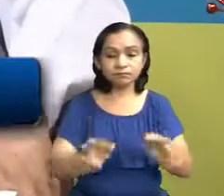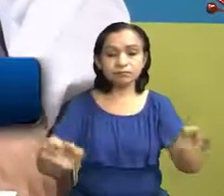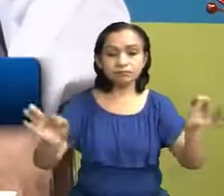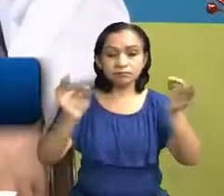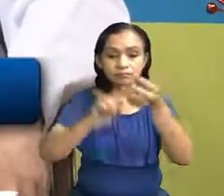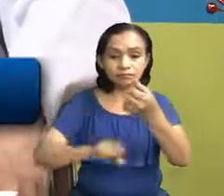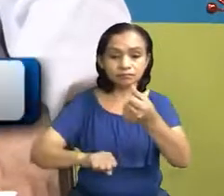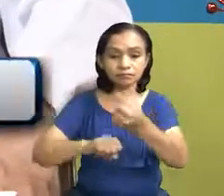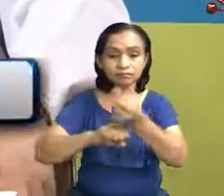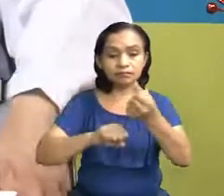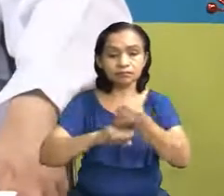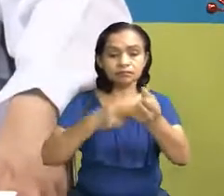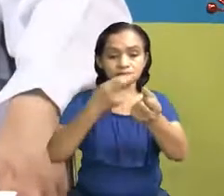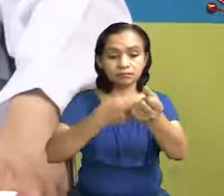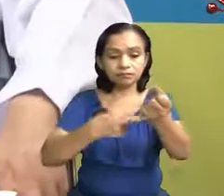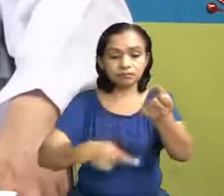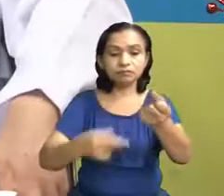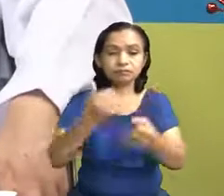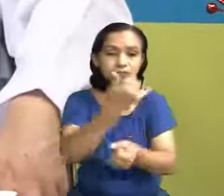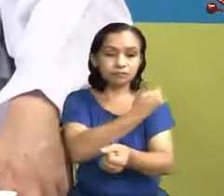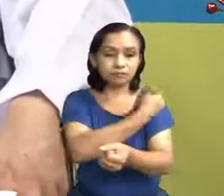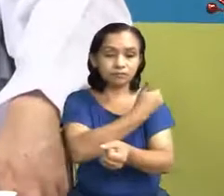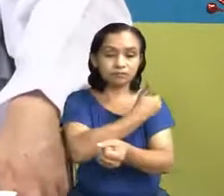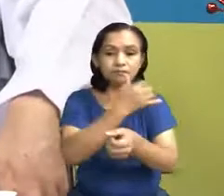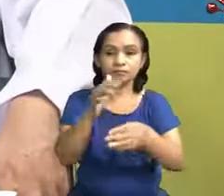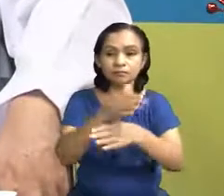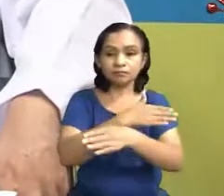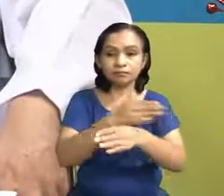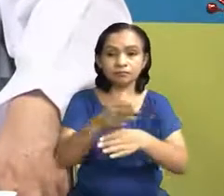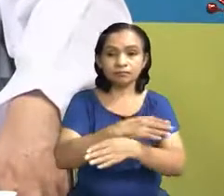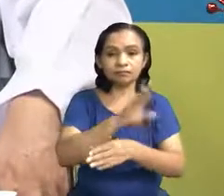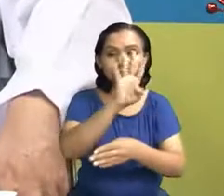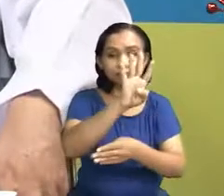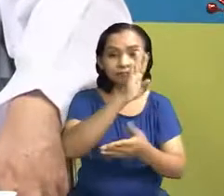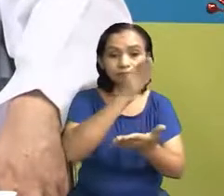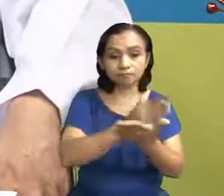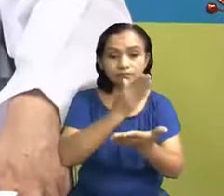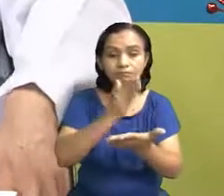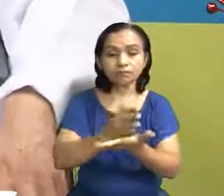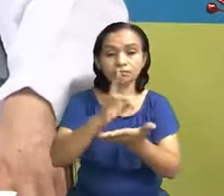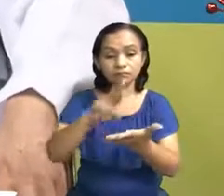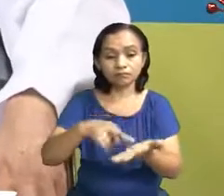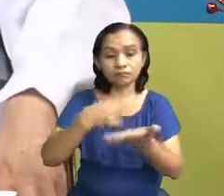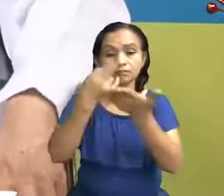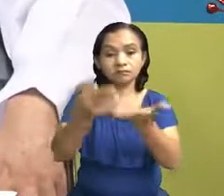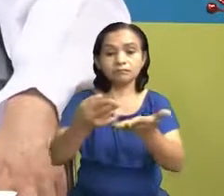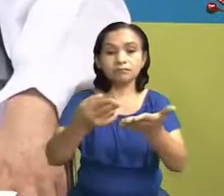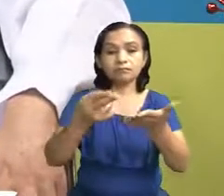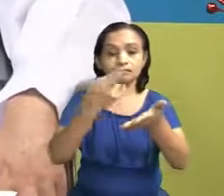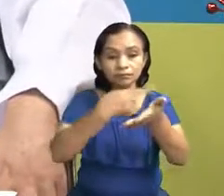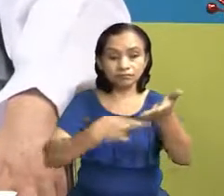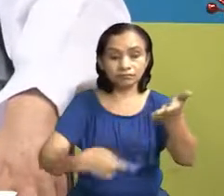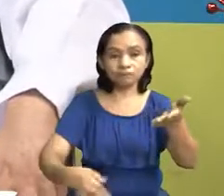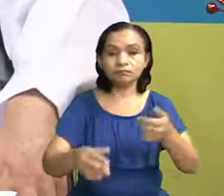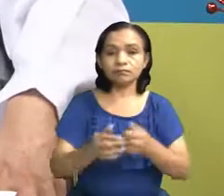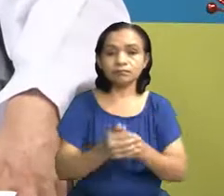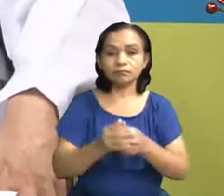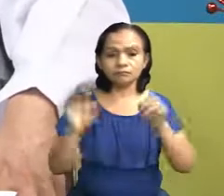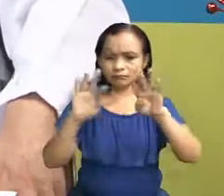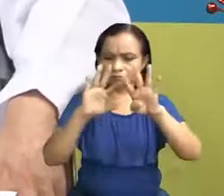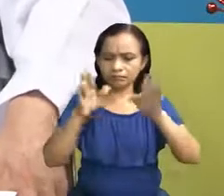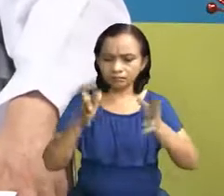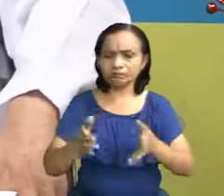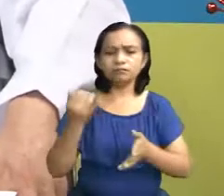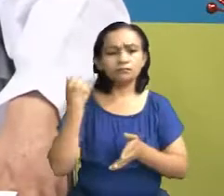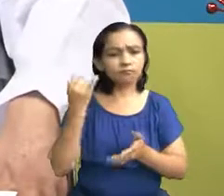que haya sangre en los hospitales. Algunos de ellos donan hasta 4 veces en el año, realmente, para los varones, ¿verdad? Y hay mujeres también que son donantes de